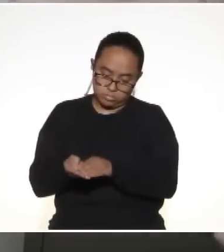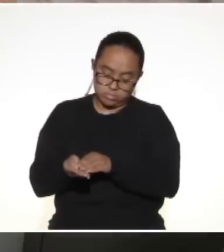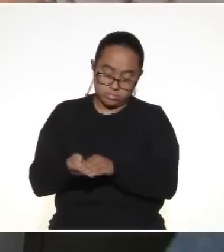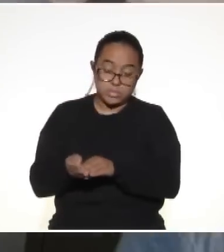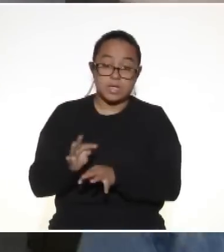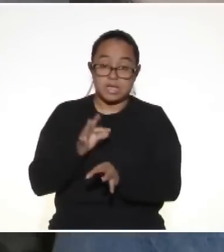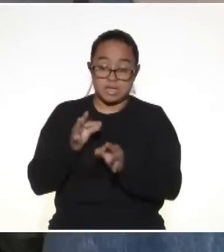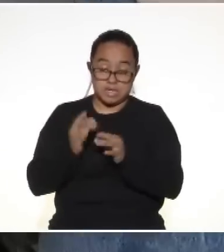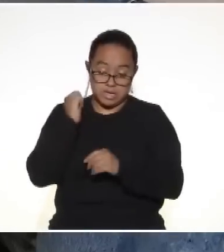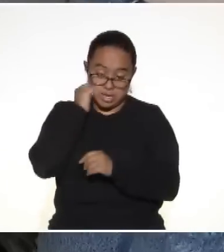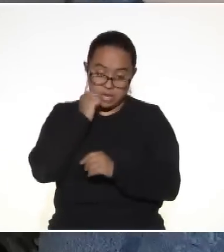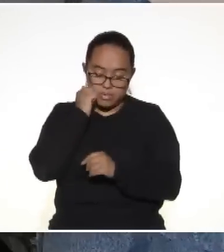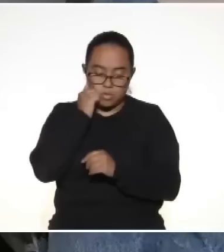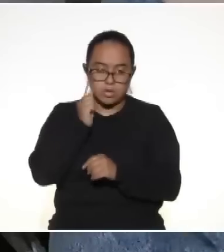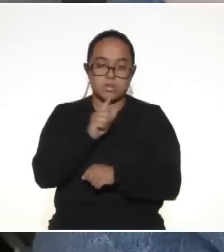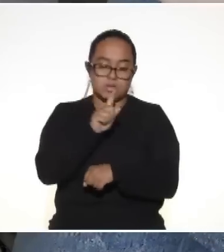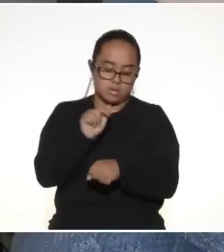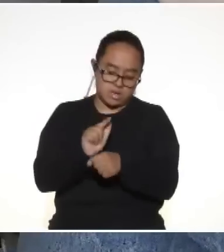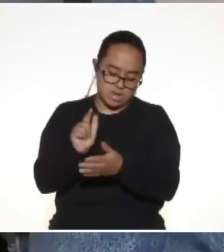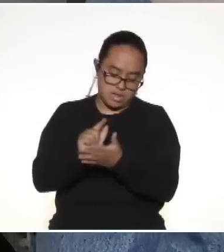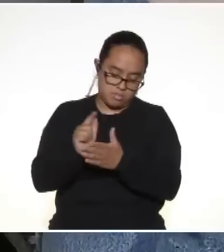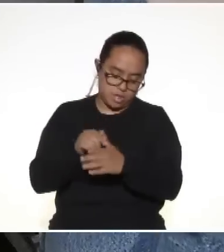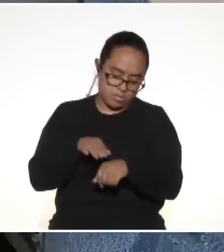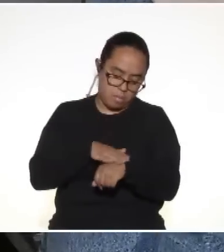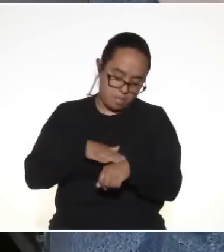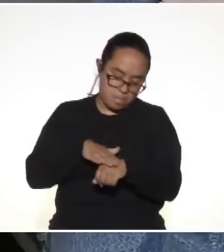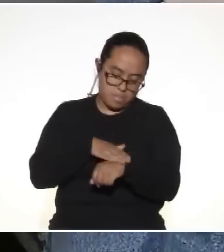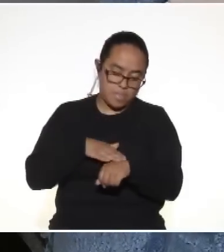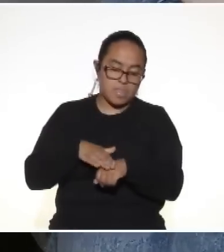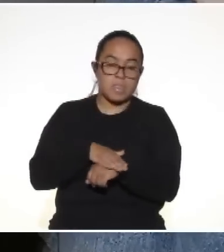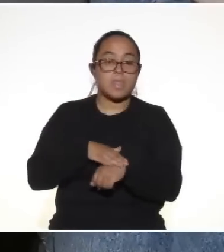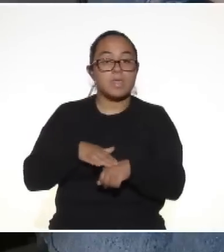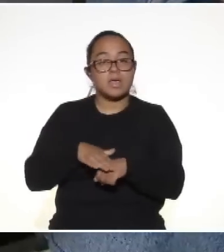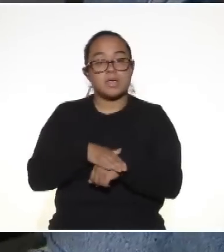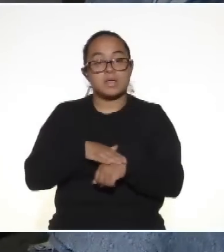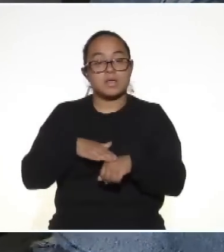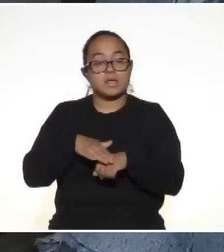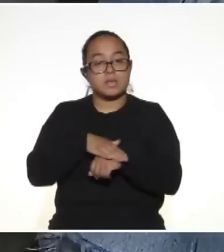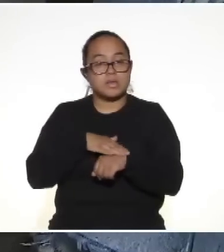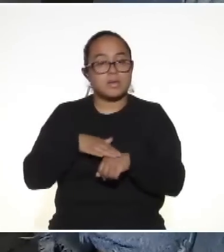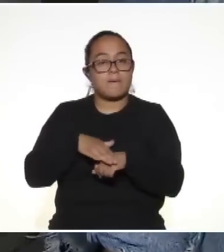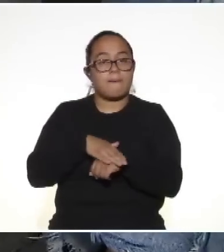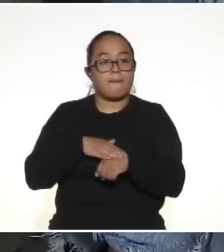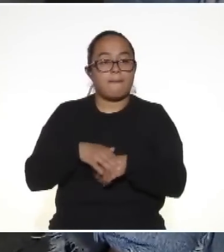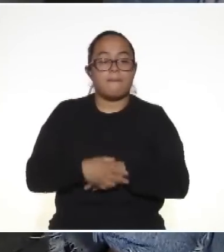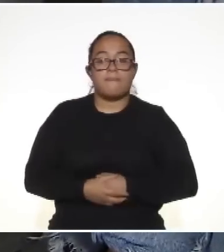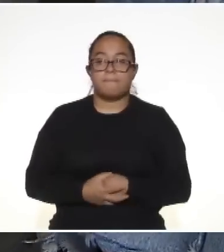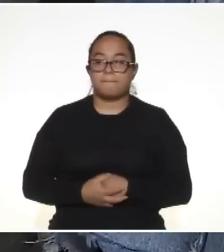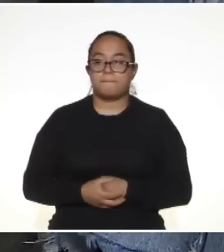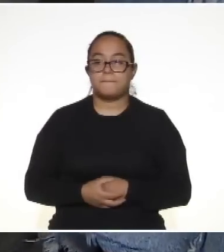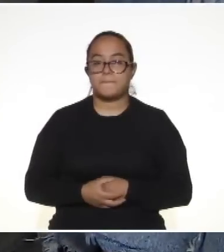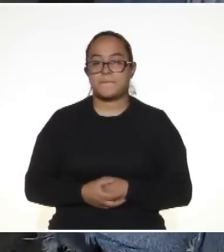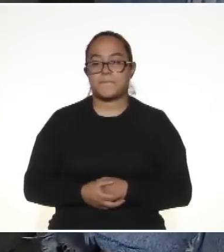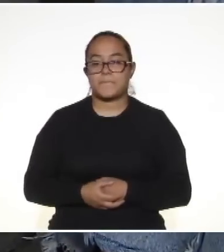Ya que tiene jabón, vamos a proceder a limpiar la herida en forma circular de esta manera.